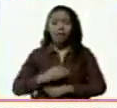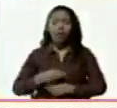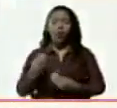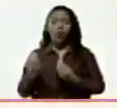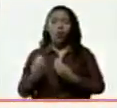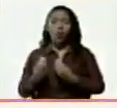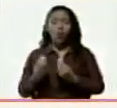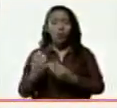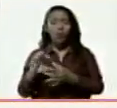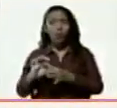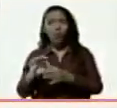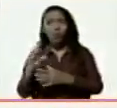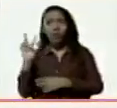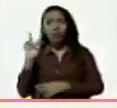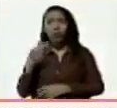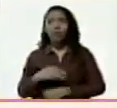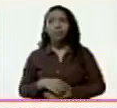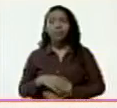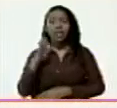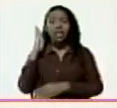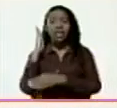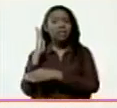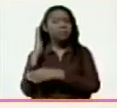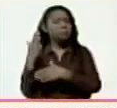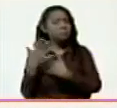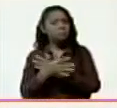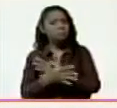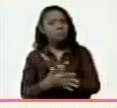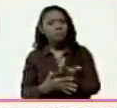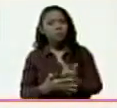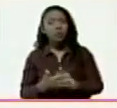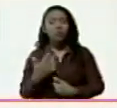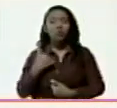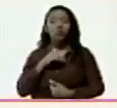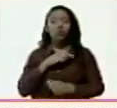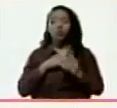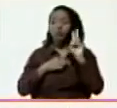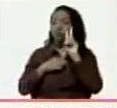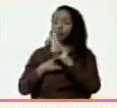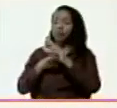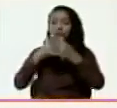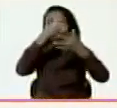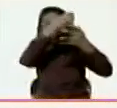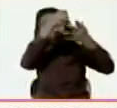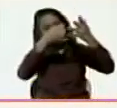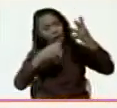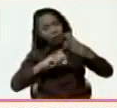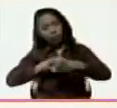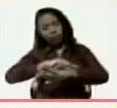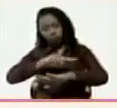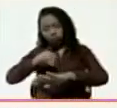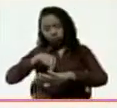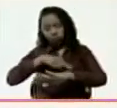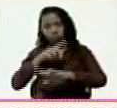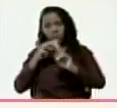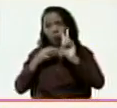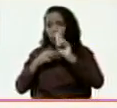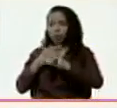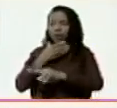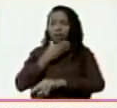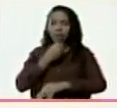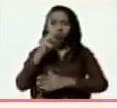venezuela las sanciones cuando nosotros vemos la línea del tiempo diciembre 2014